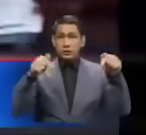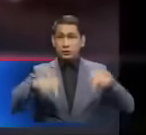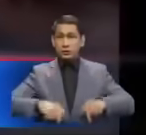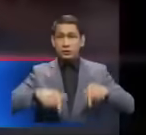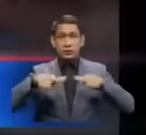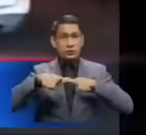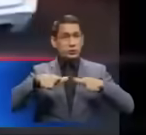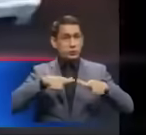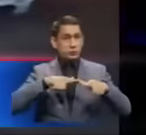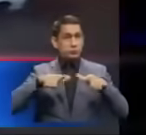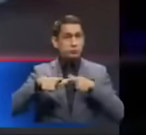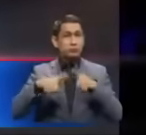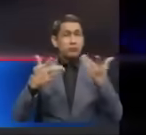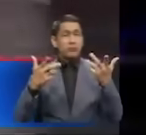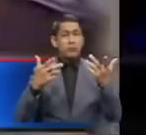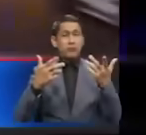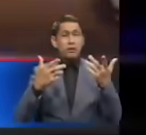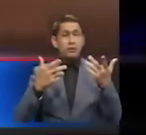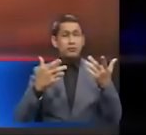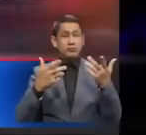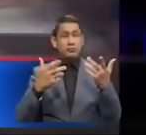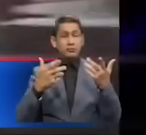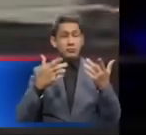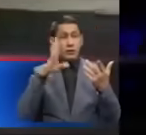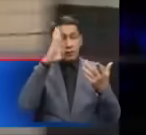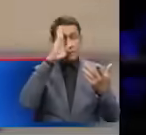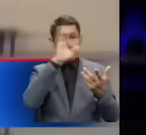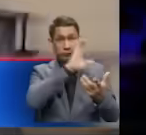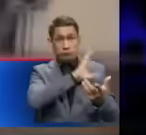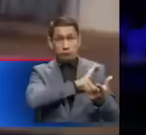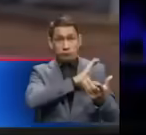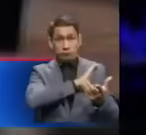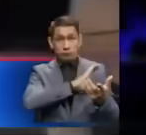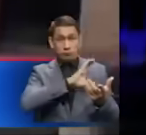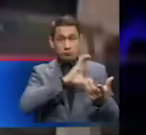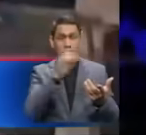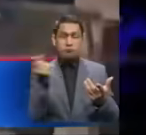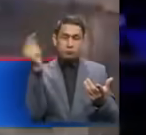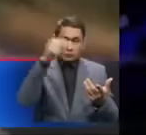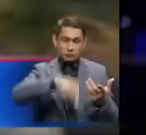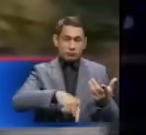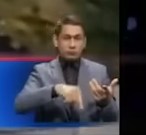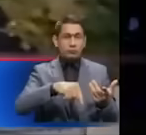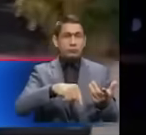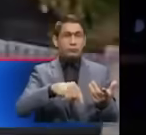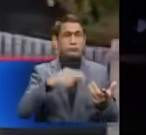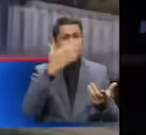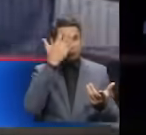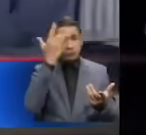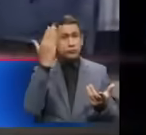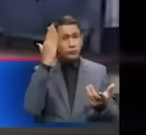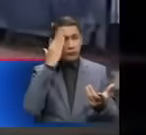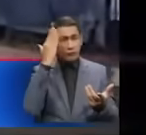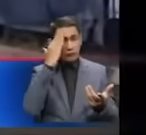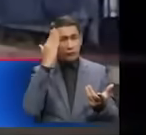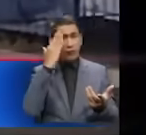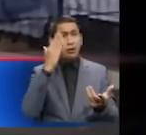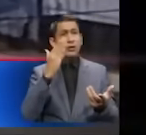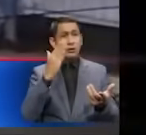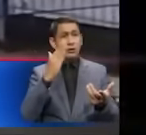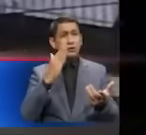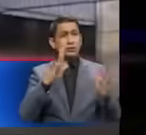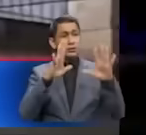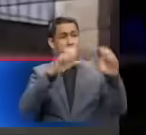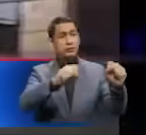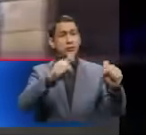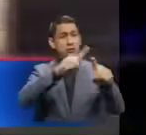Las unidades investigativas están sobre lo acontecido, al parecer. A donde se tiene conocimiento, hay detenidos.